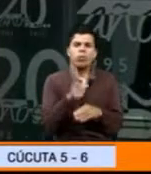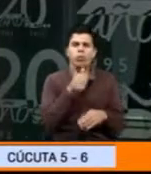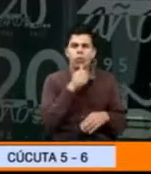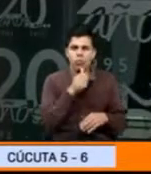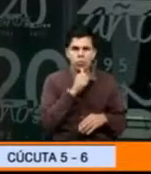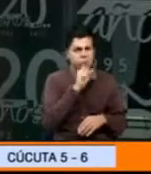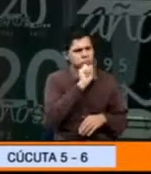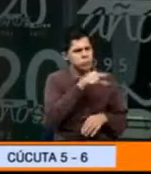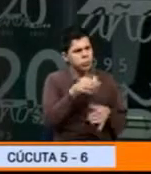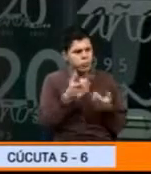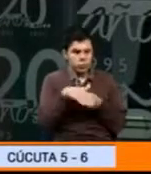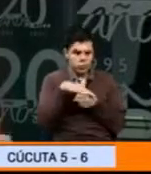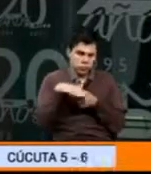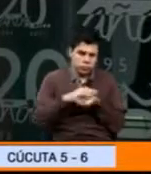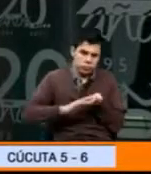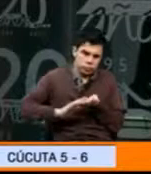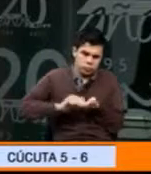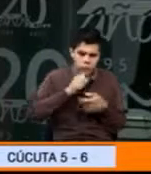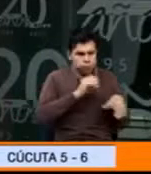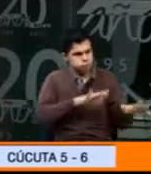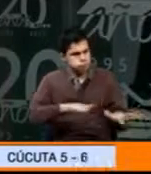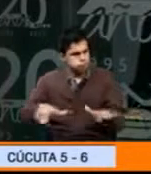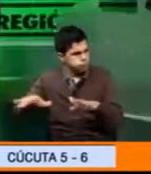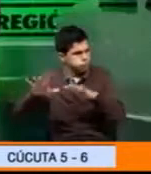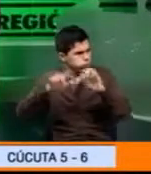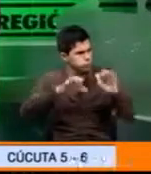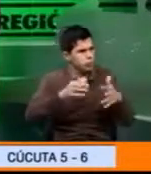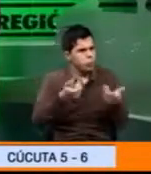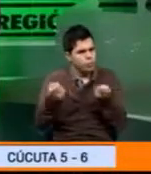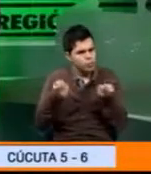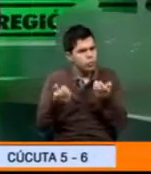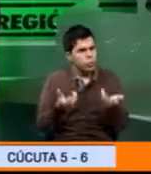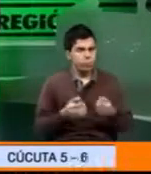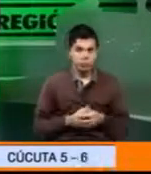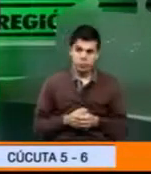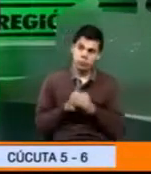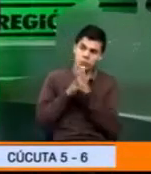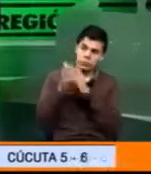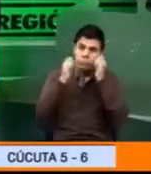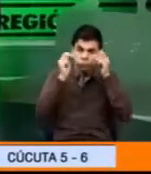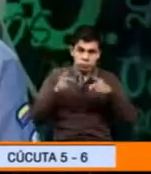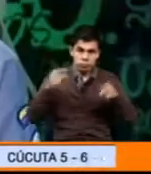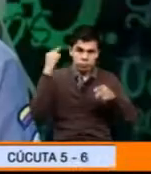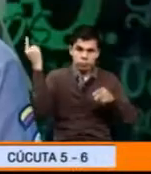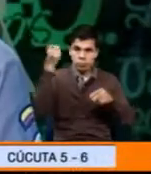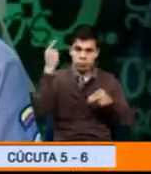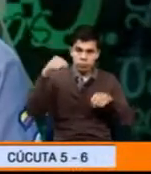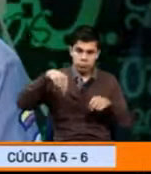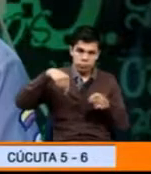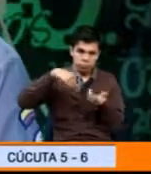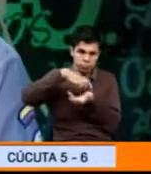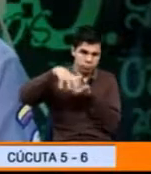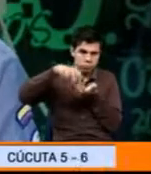se garantiza la situación hídrica en esas zonas de bosques naturales? No, yo quiero contarle a la opinión pública del nororiente